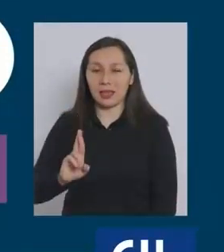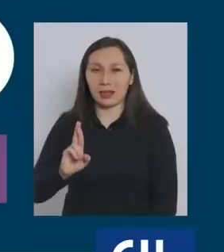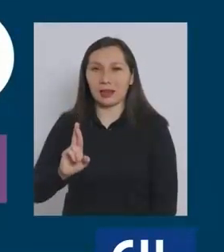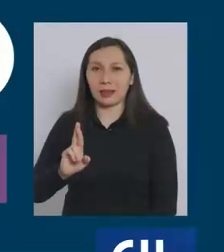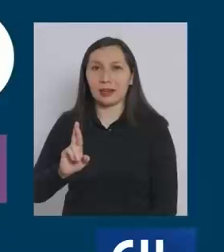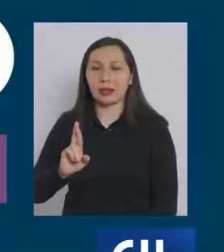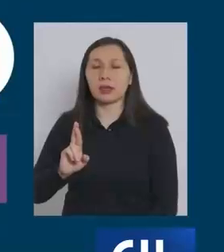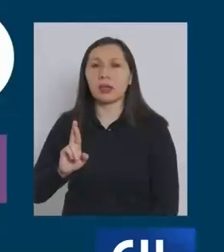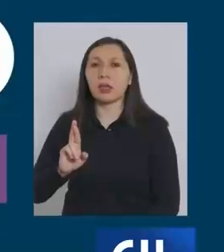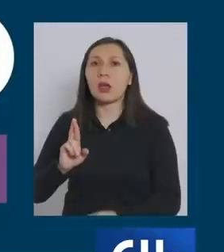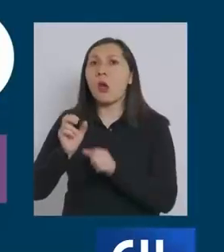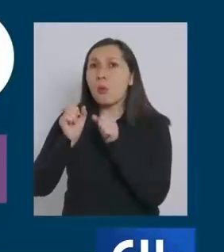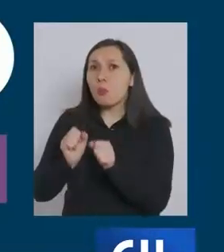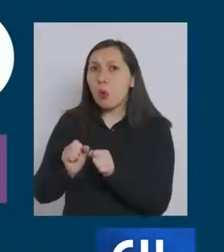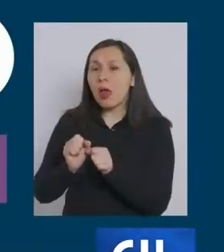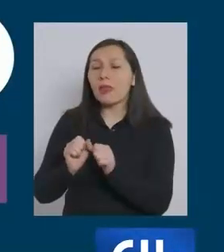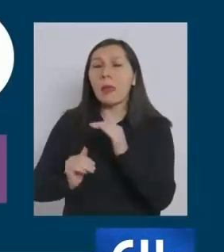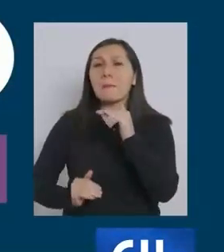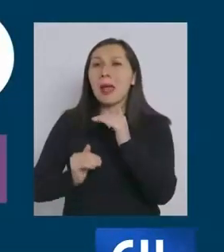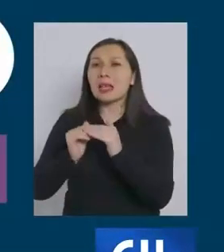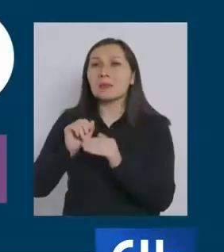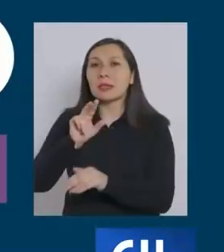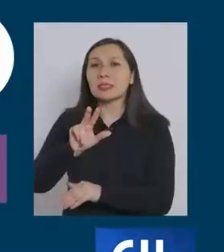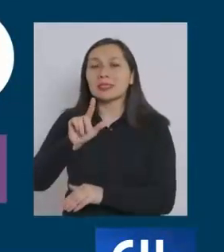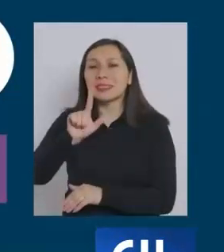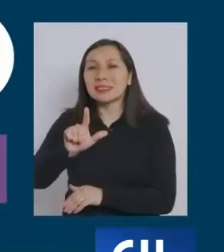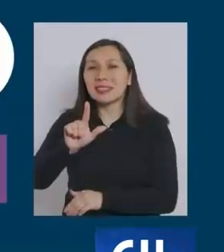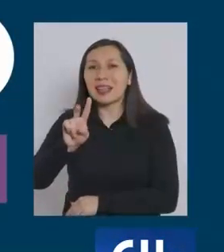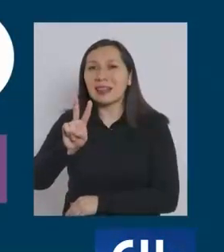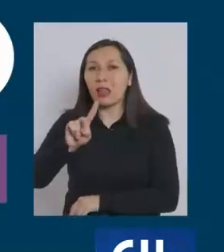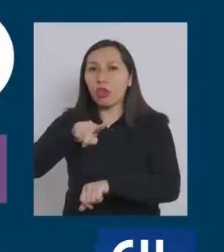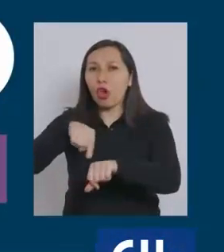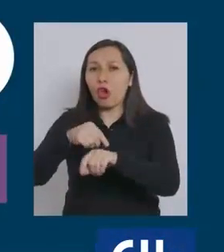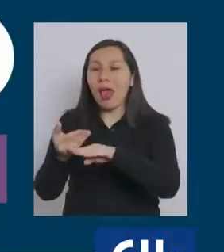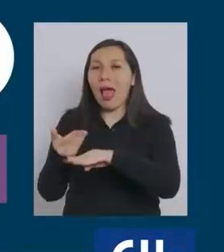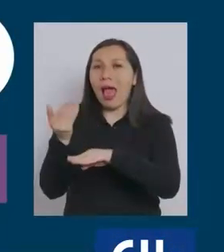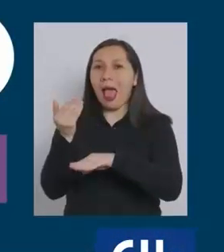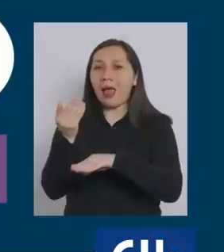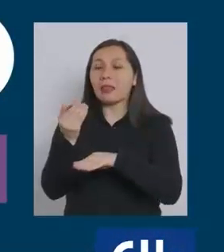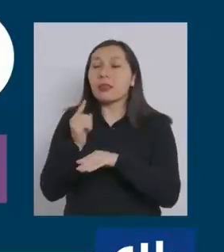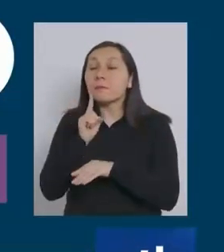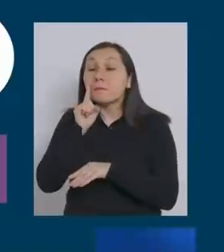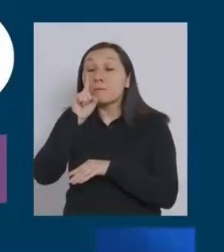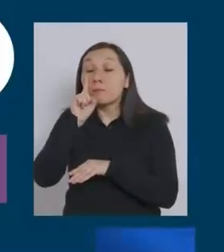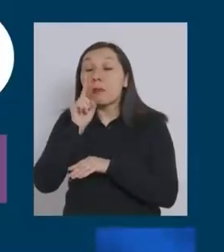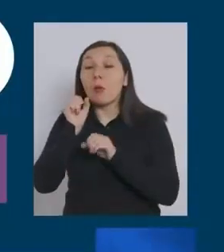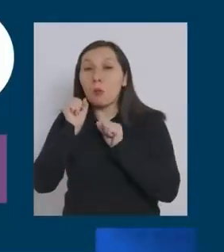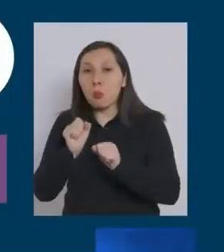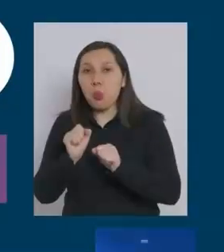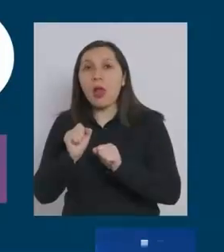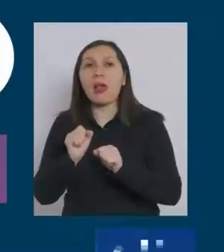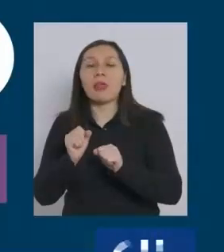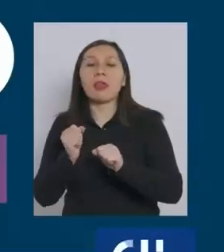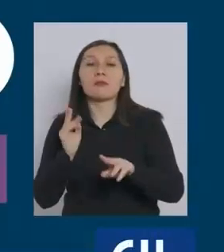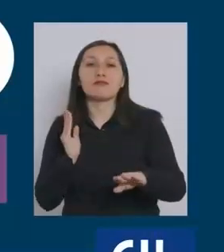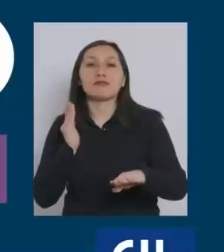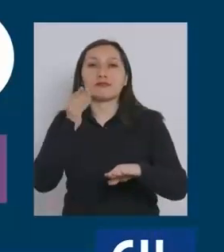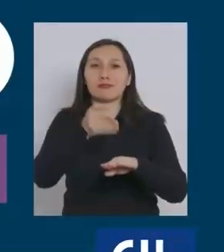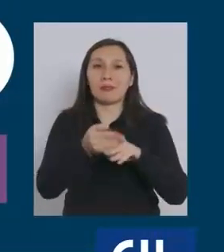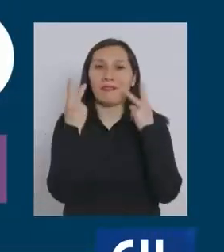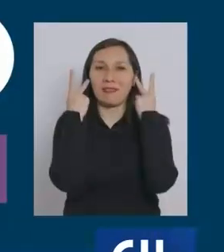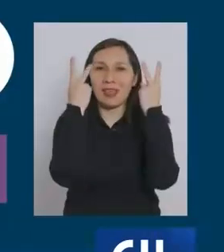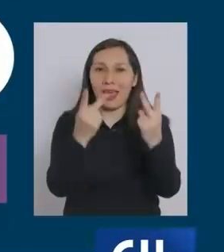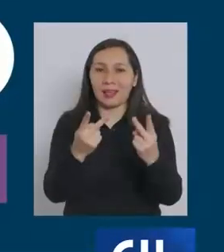vigencia de un máximo de 72 horas de haber tomado la muestra previo a la realización del